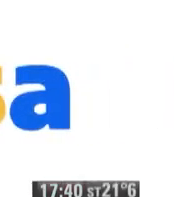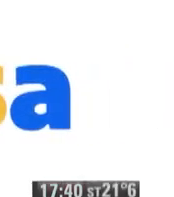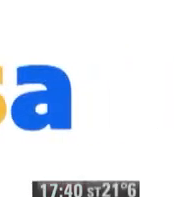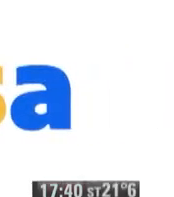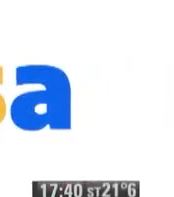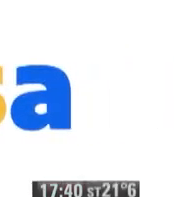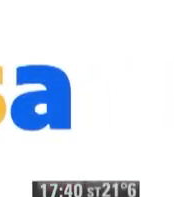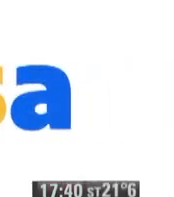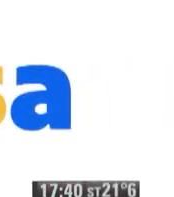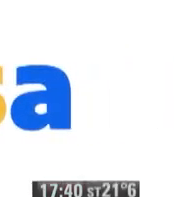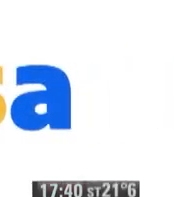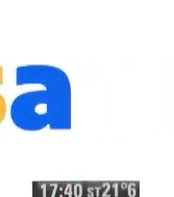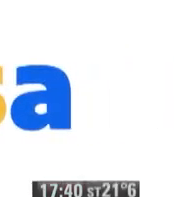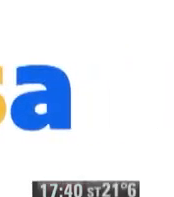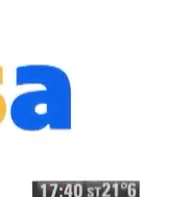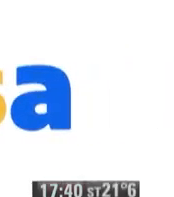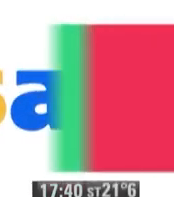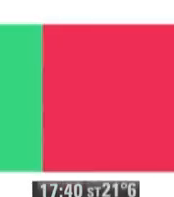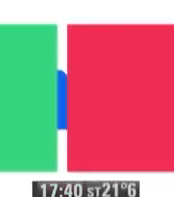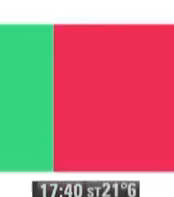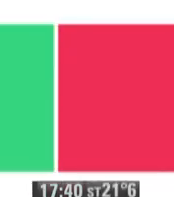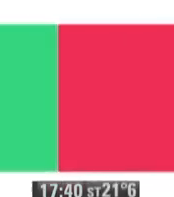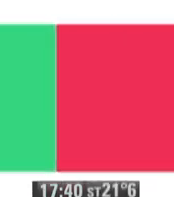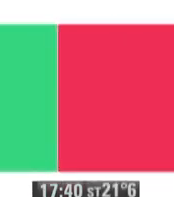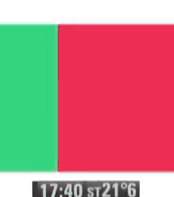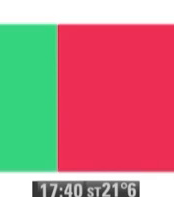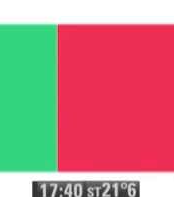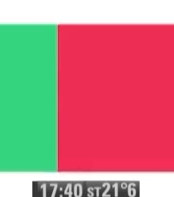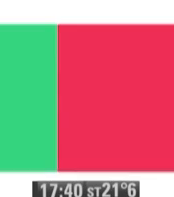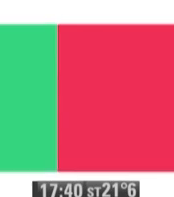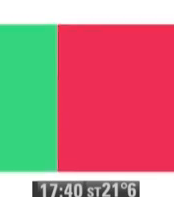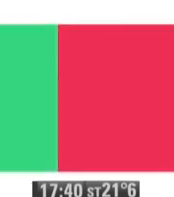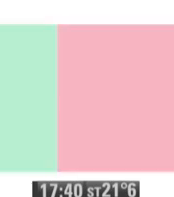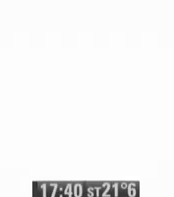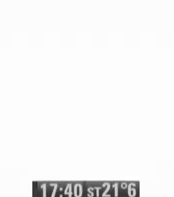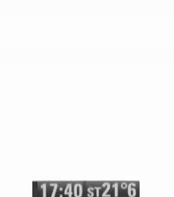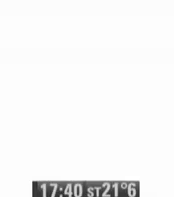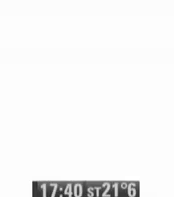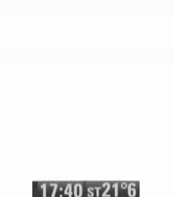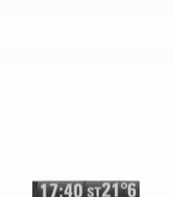¿Te quedás en casa? ¡Aprendés en casa! Seguimos educando.